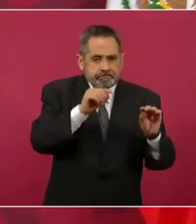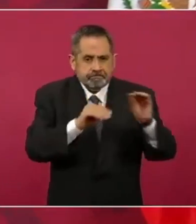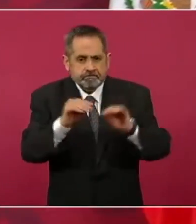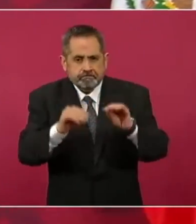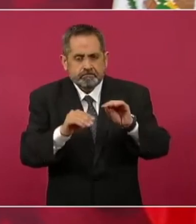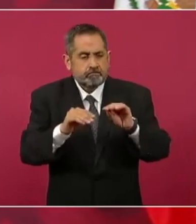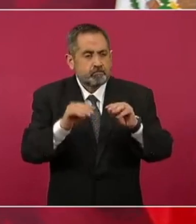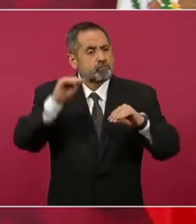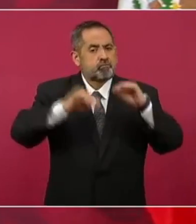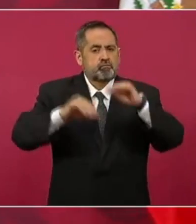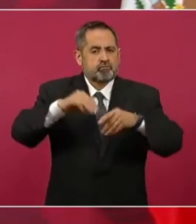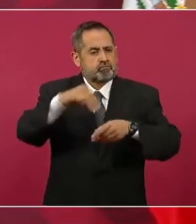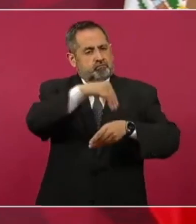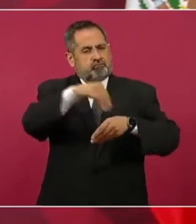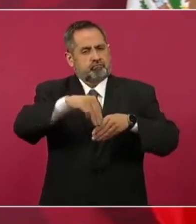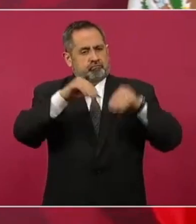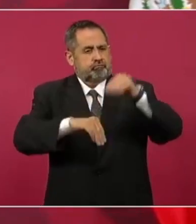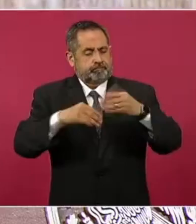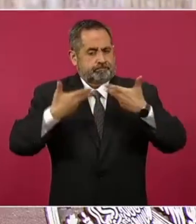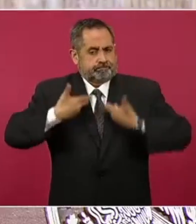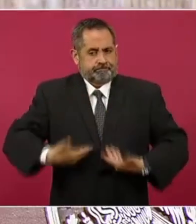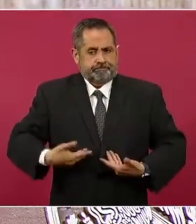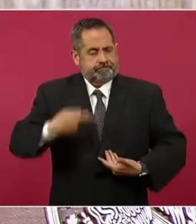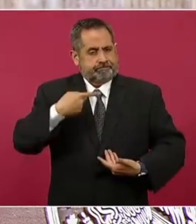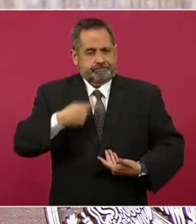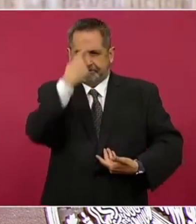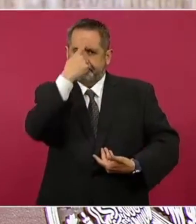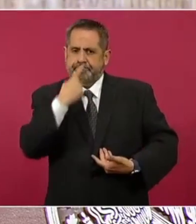una estatua de mi persona.